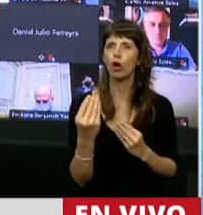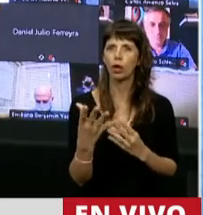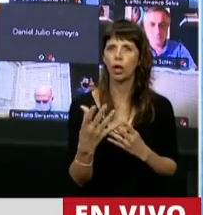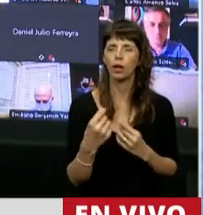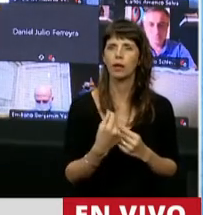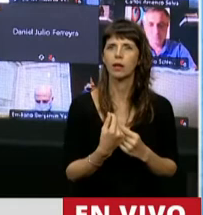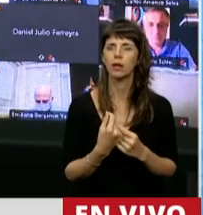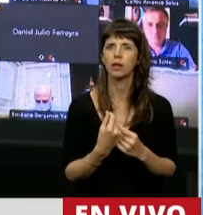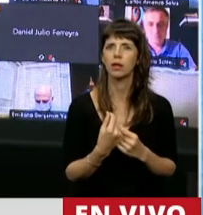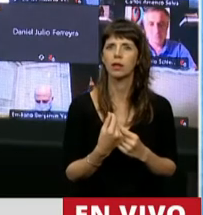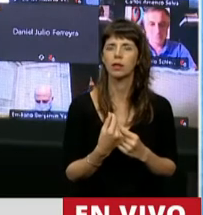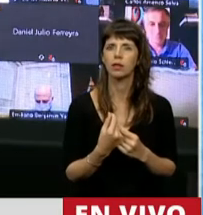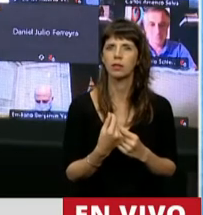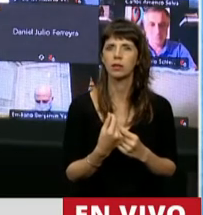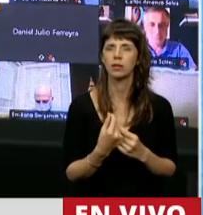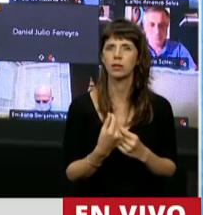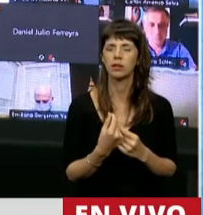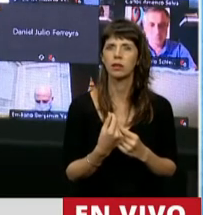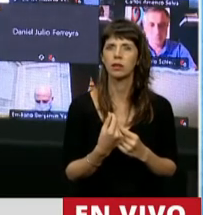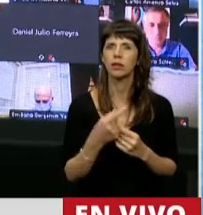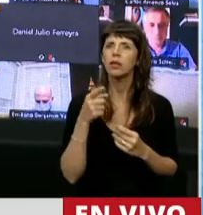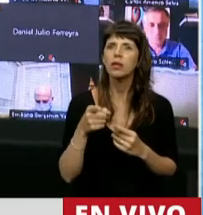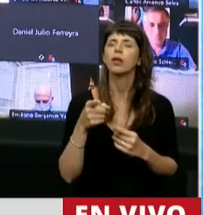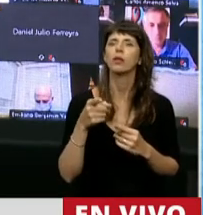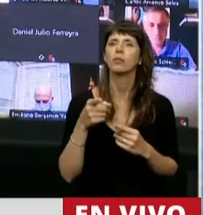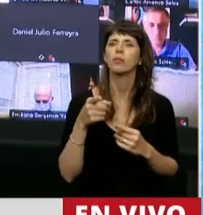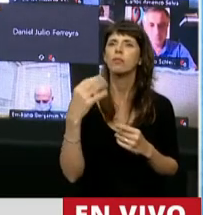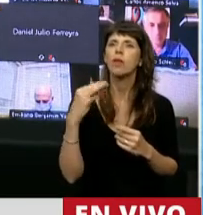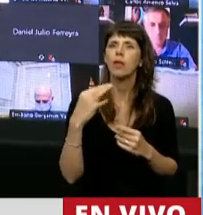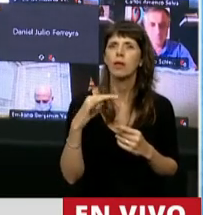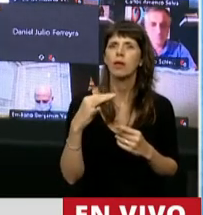en definitiva frenar e intervenir